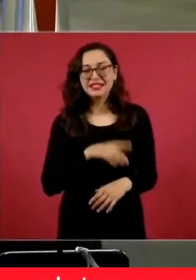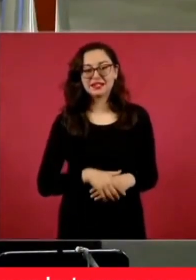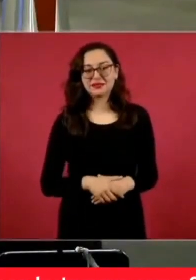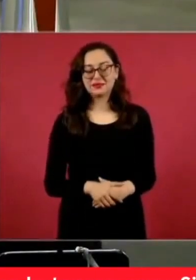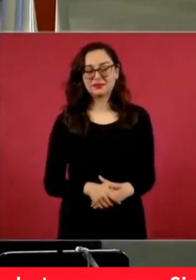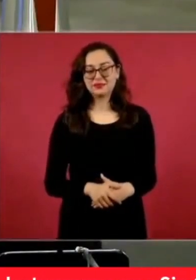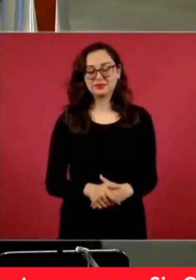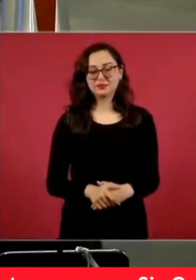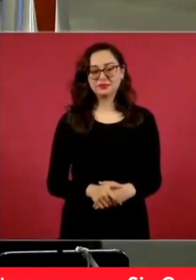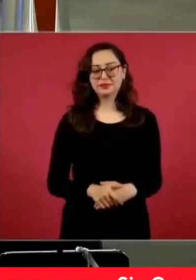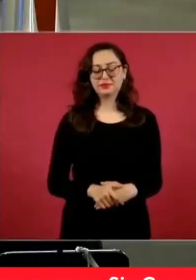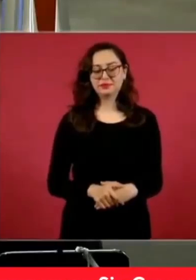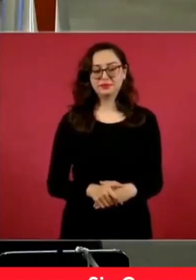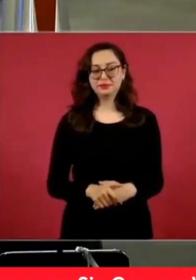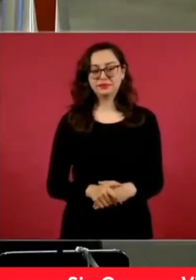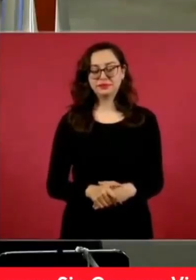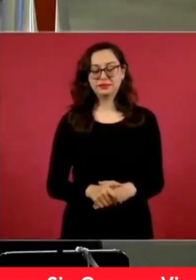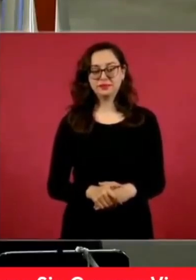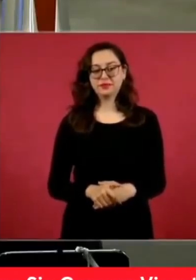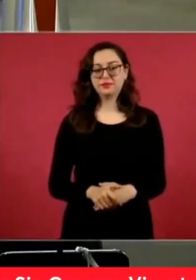Miren,